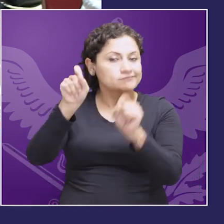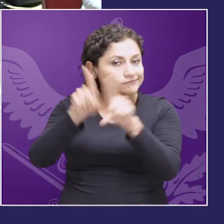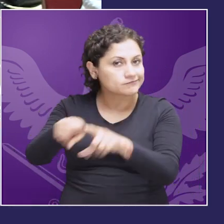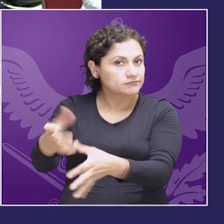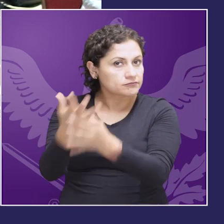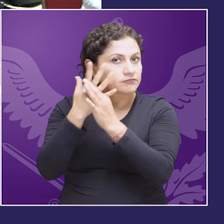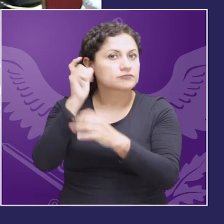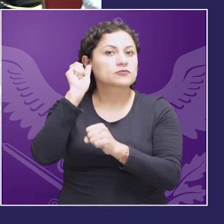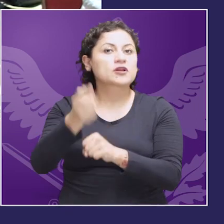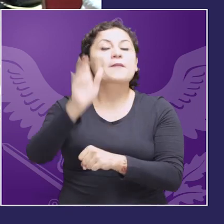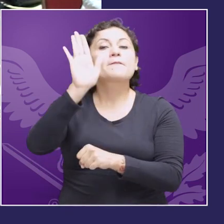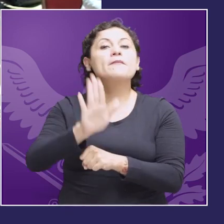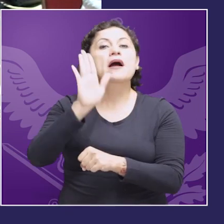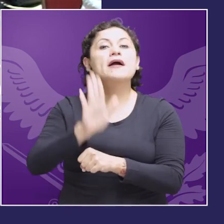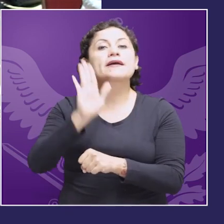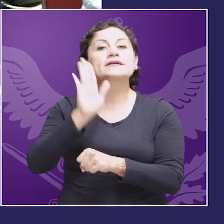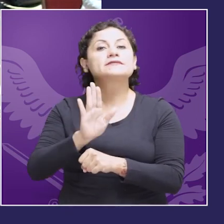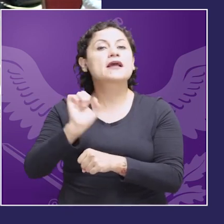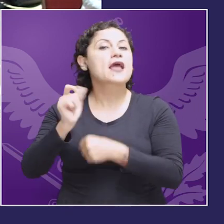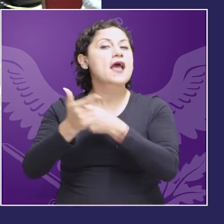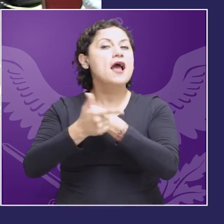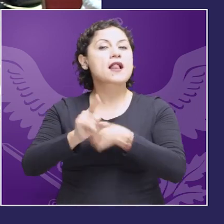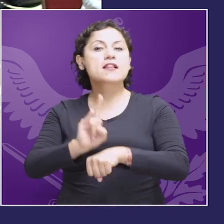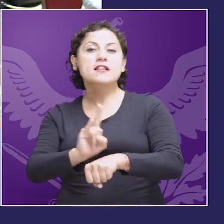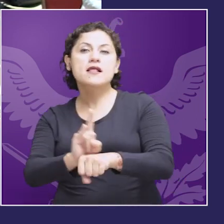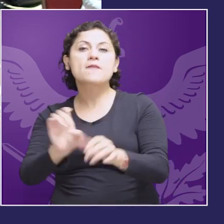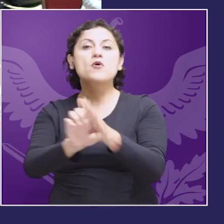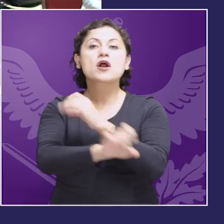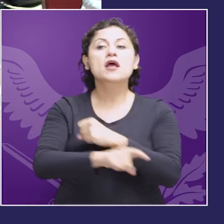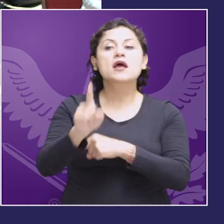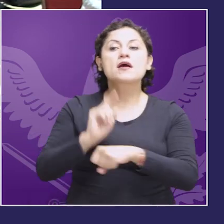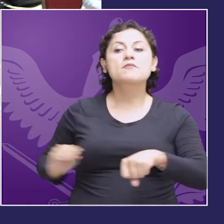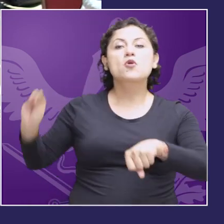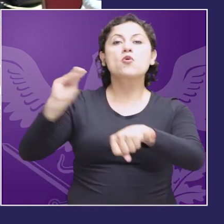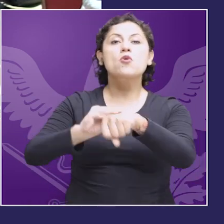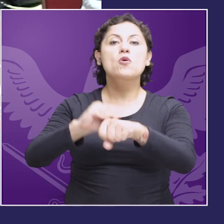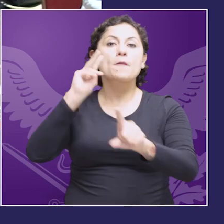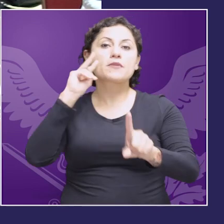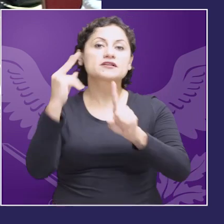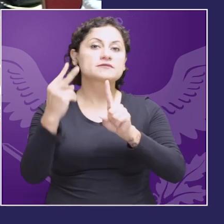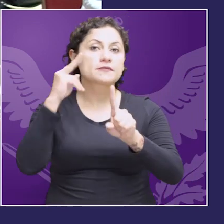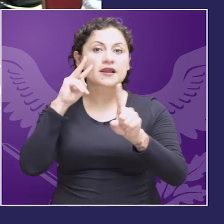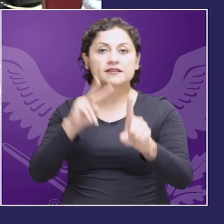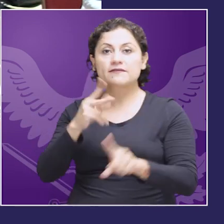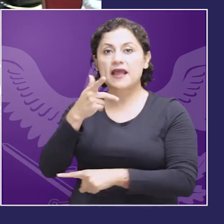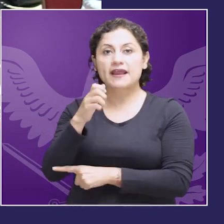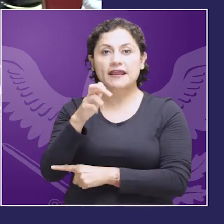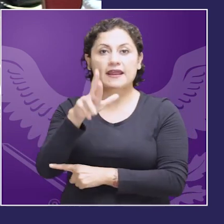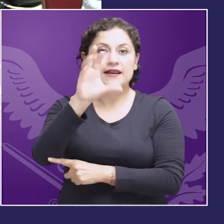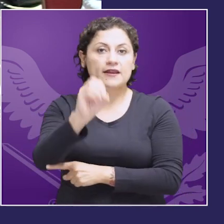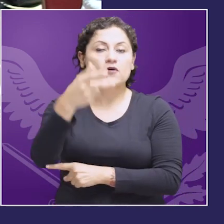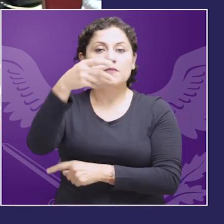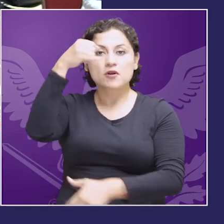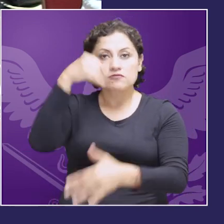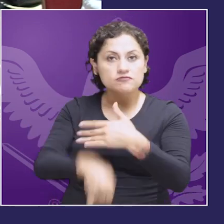la relación con la imparcialidad. A mí me costó en un principio, ¿no?, los que venimos formados con las garantías y demás, hasta que entendimos que